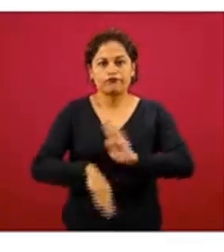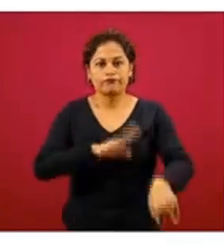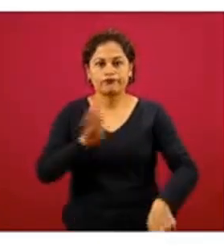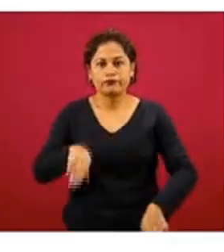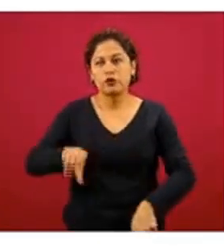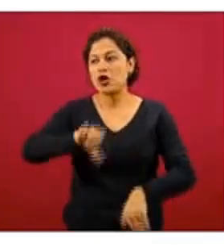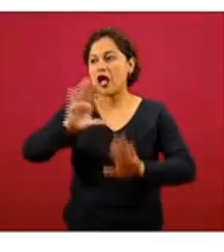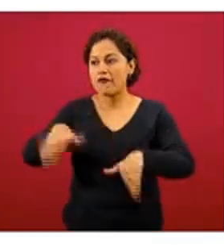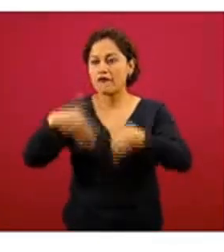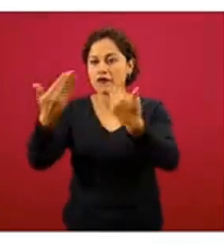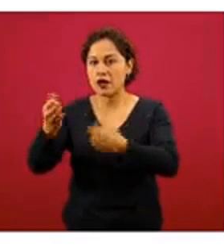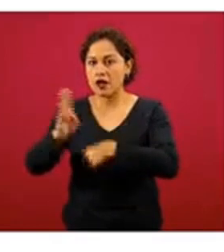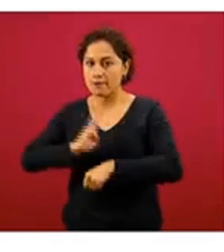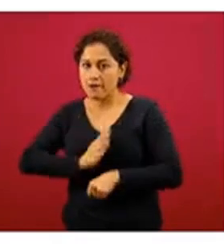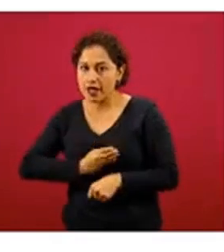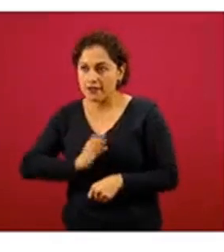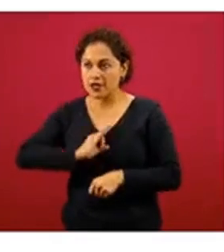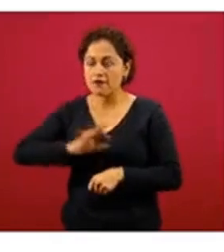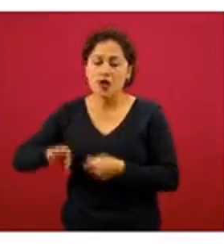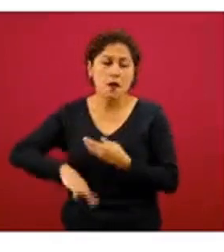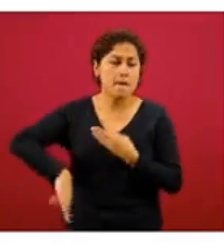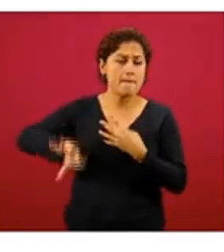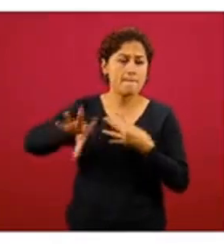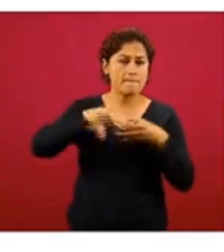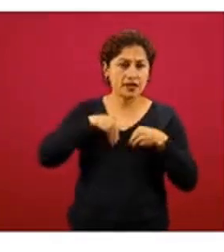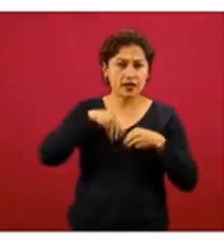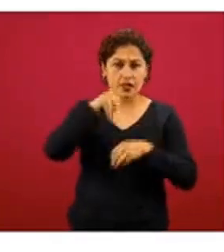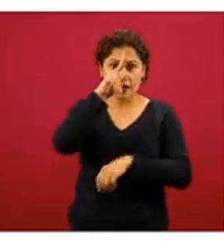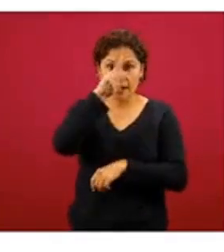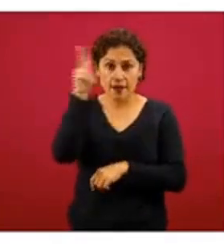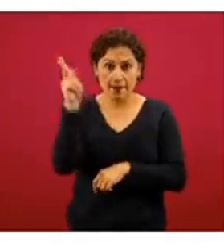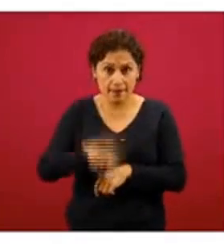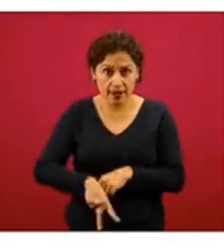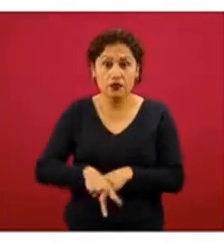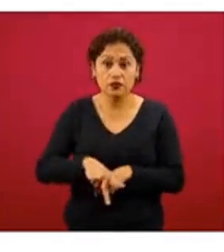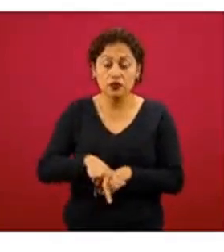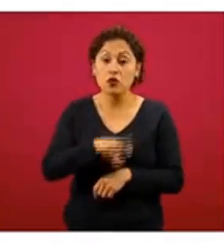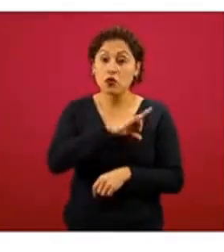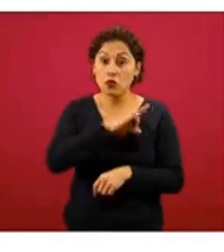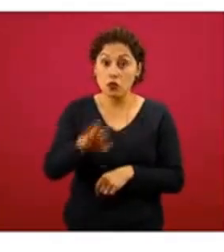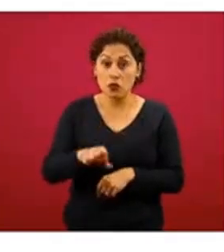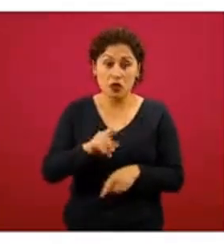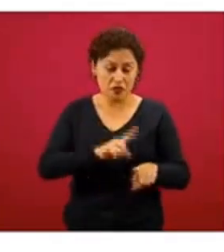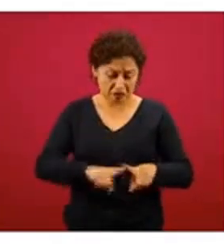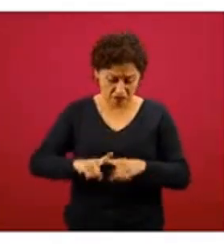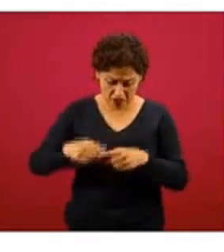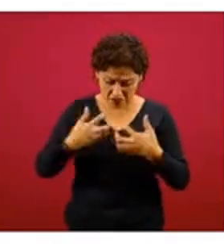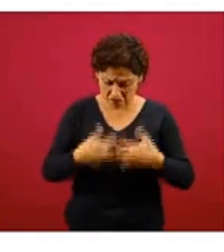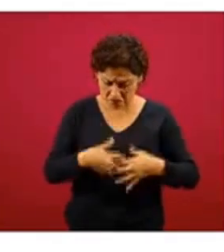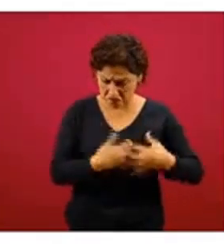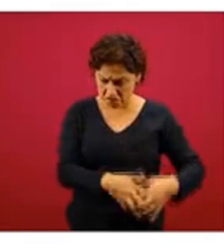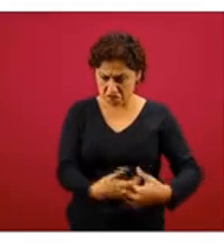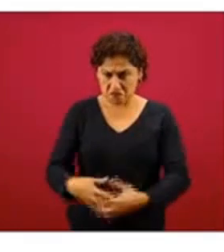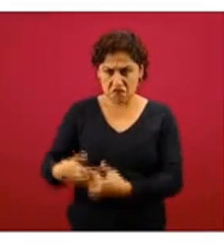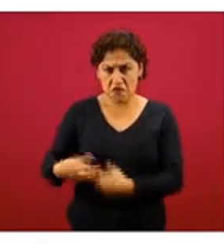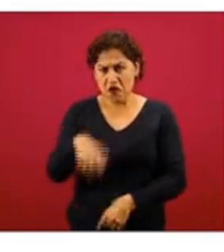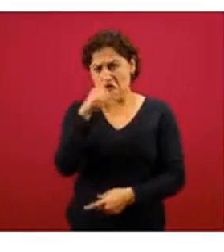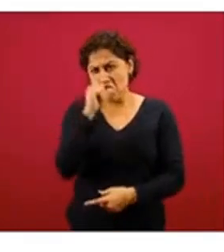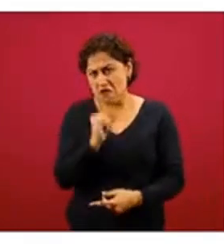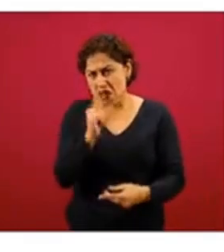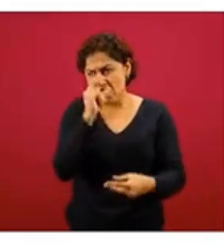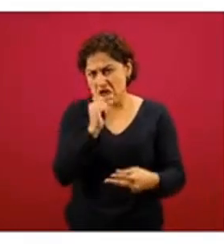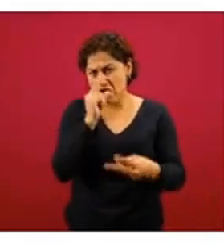del riñón, del corazón, del pulmón y hasta del cerebro. Aquí entra otro gran sistema de